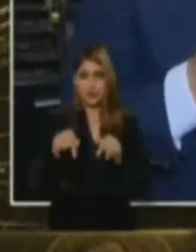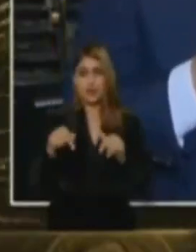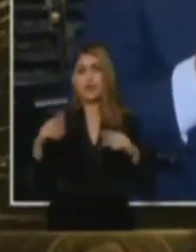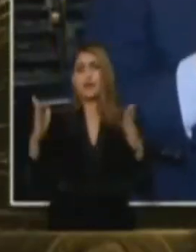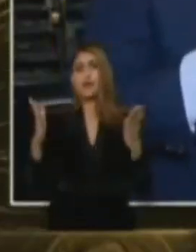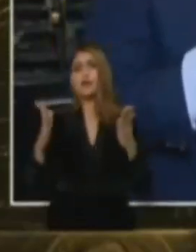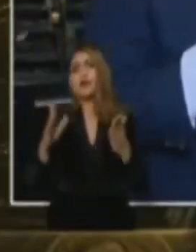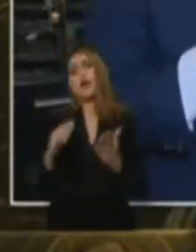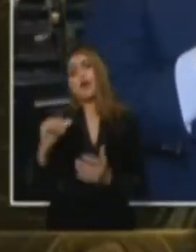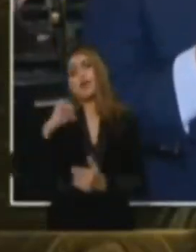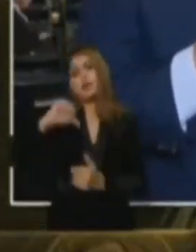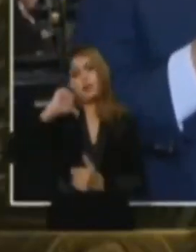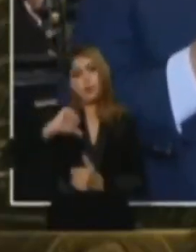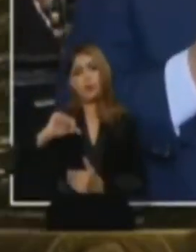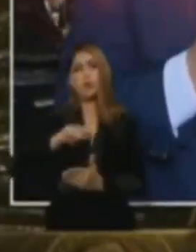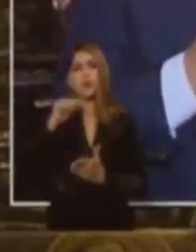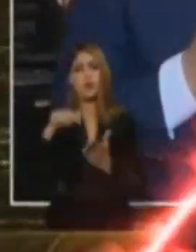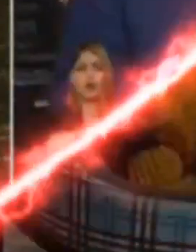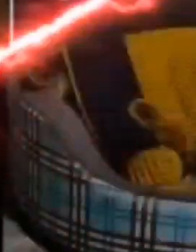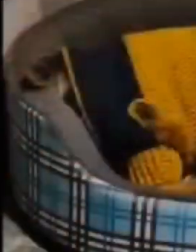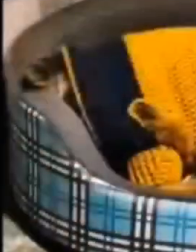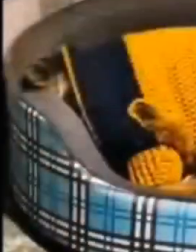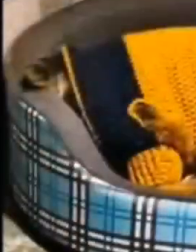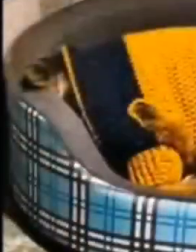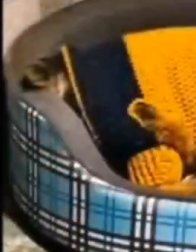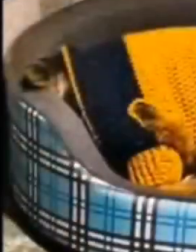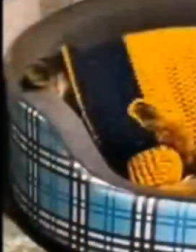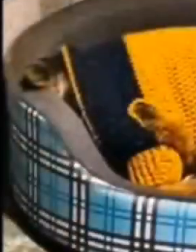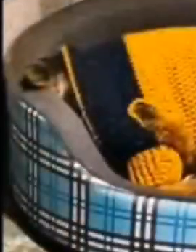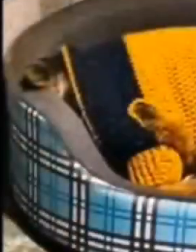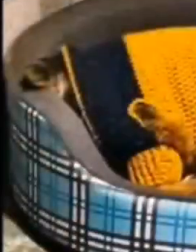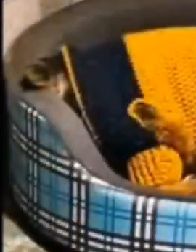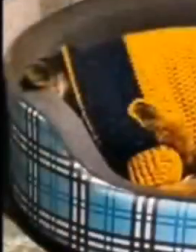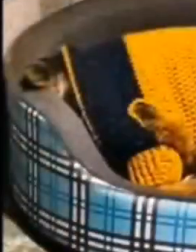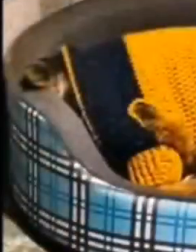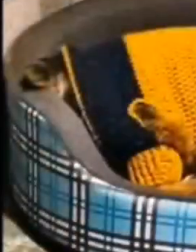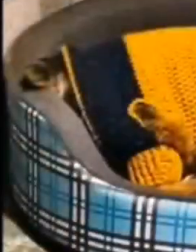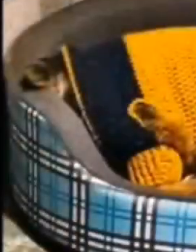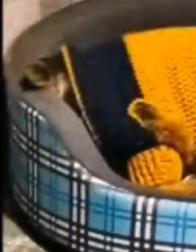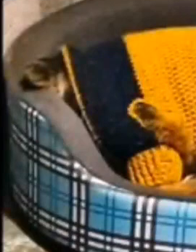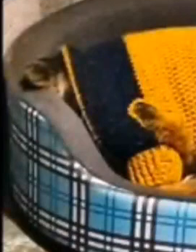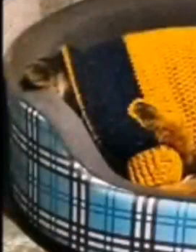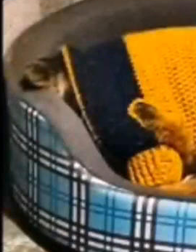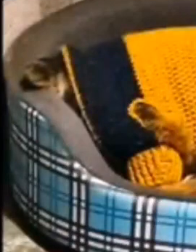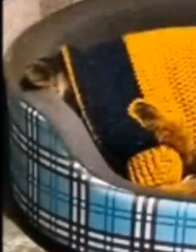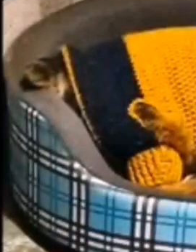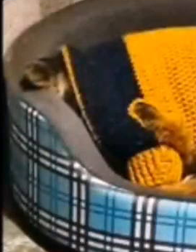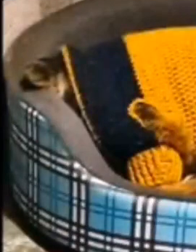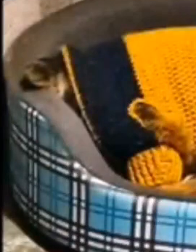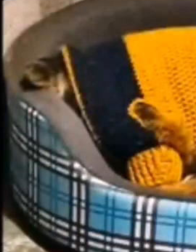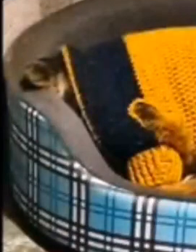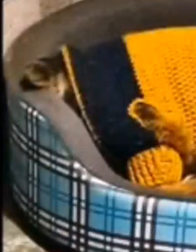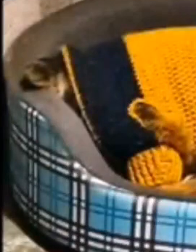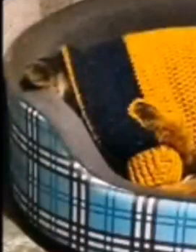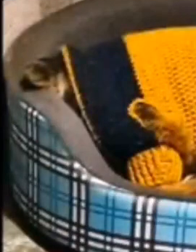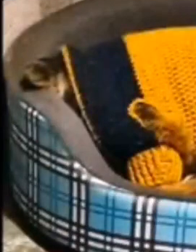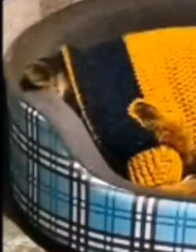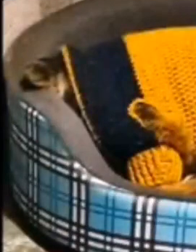en la antigua sede, la sede histórica de